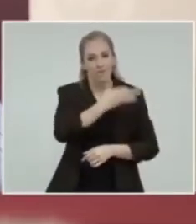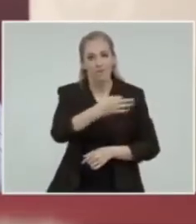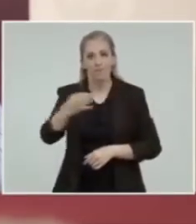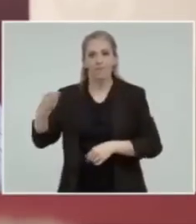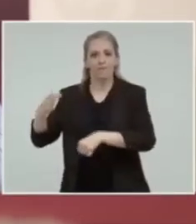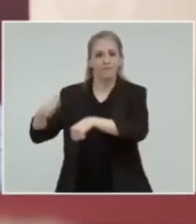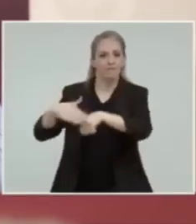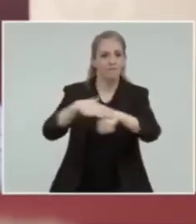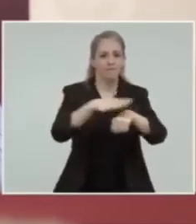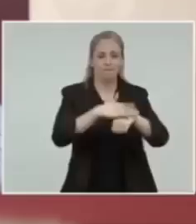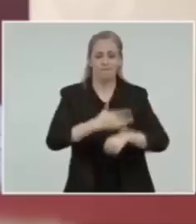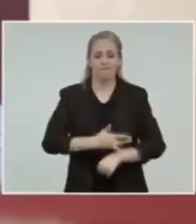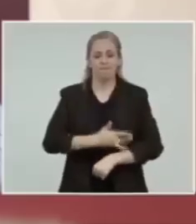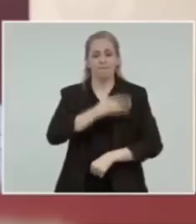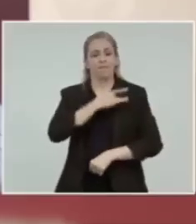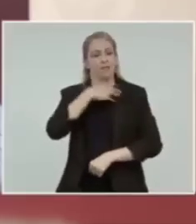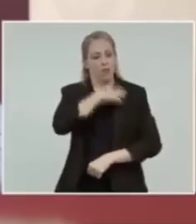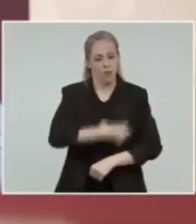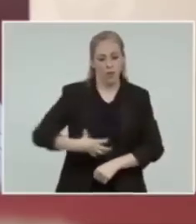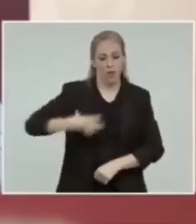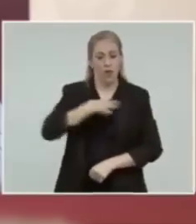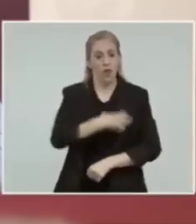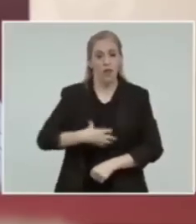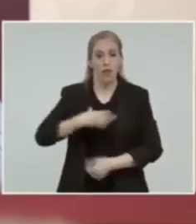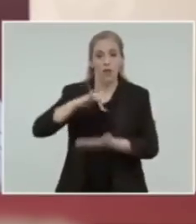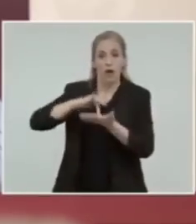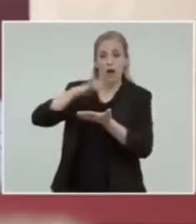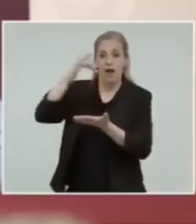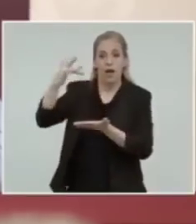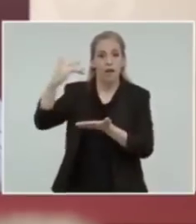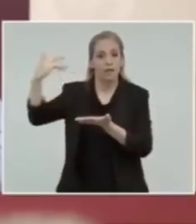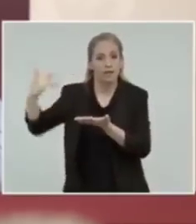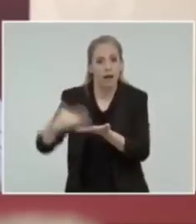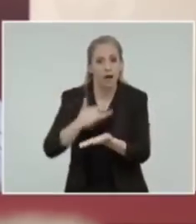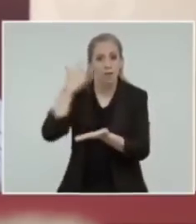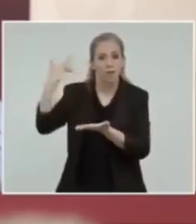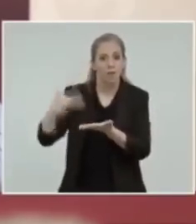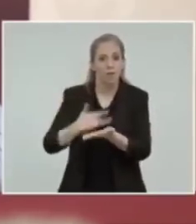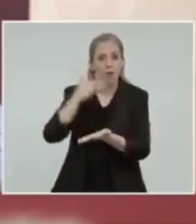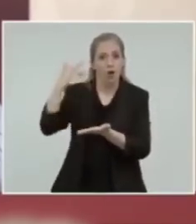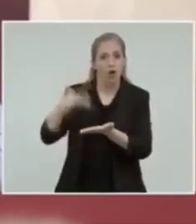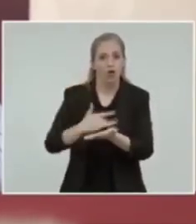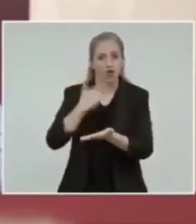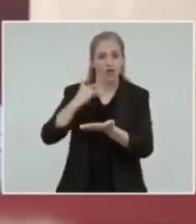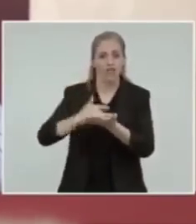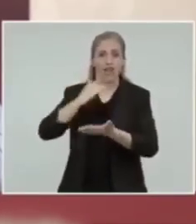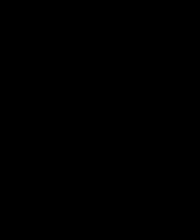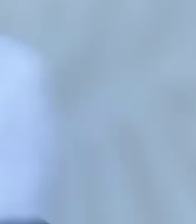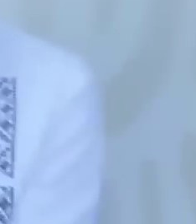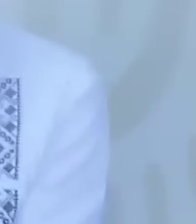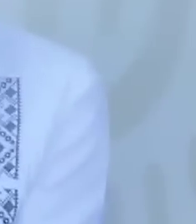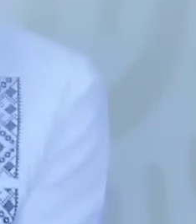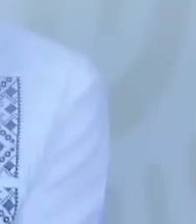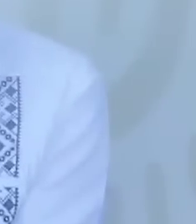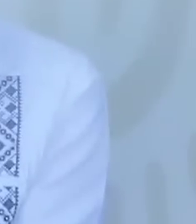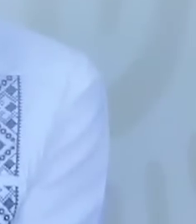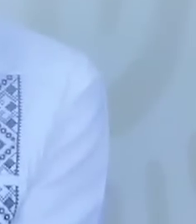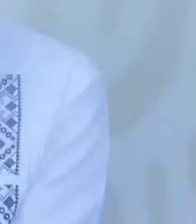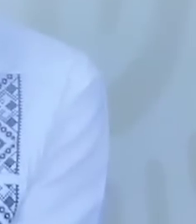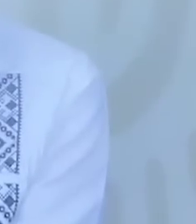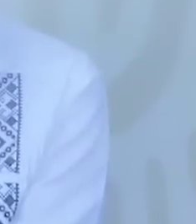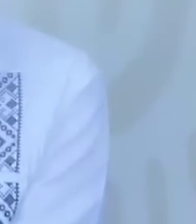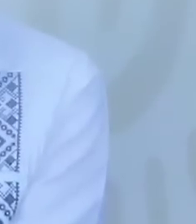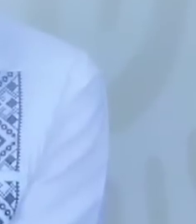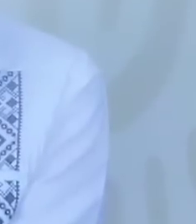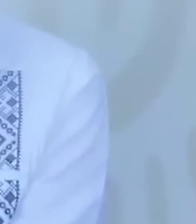mucho apoyo del gobierno federal para lograr varios de los proyectos y bueno mexicanos ahí lo